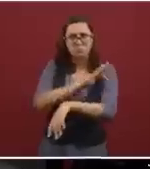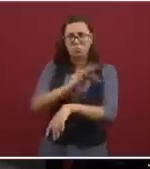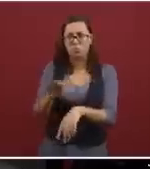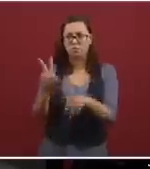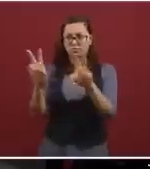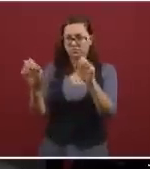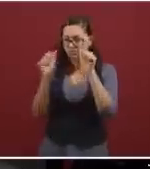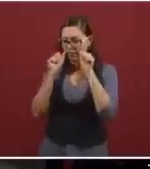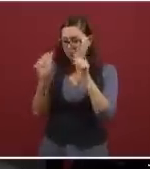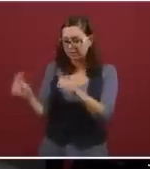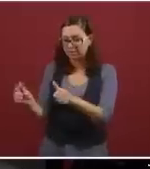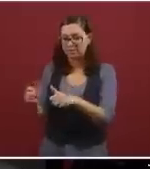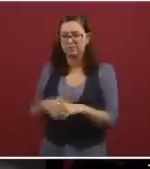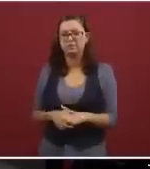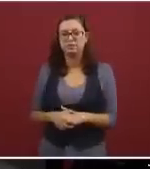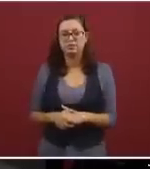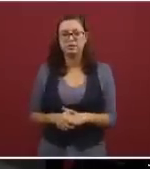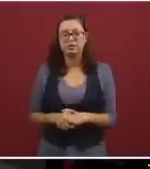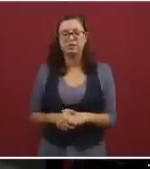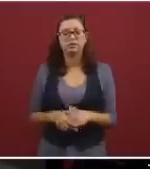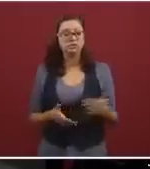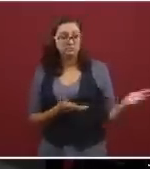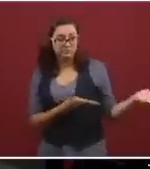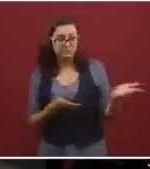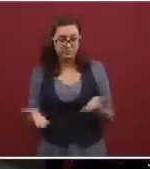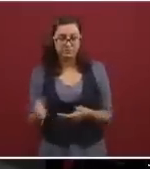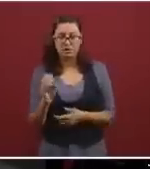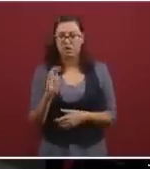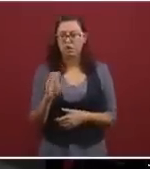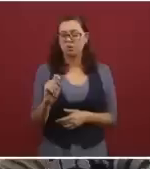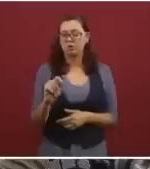caso. Y Octavio te contesta.